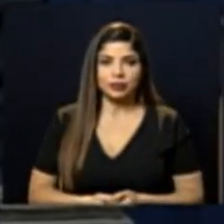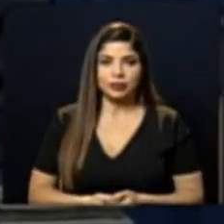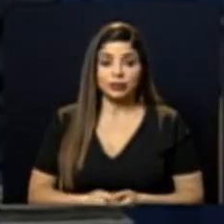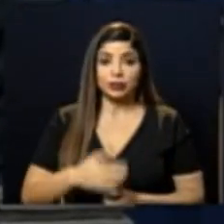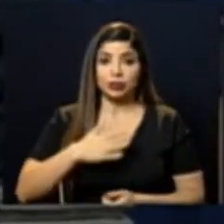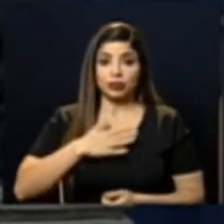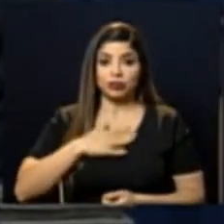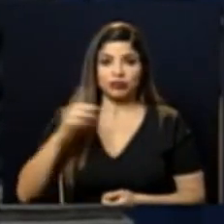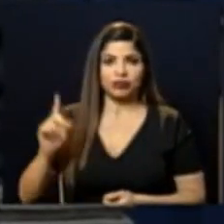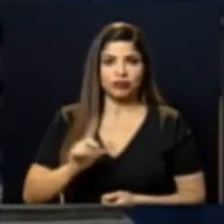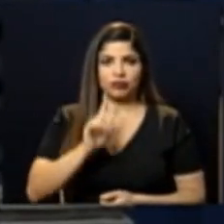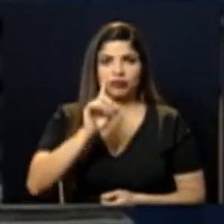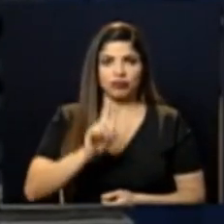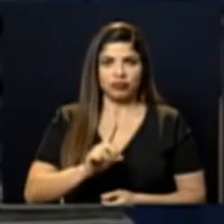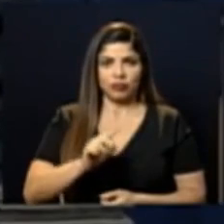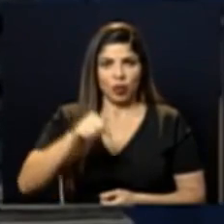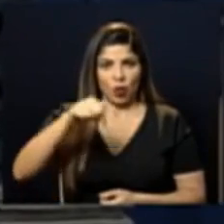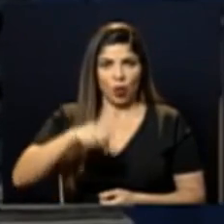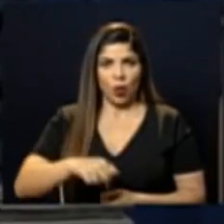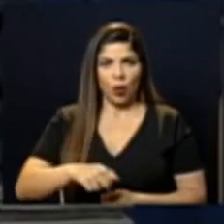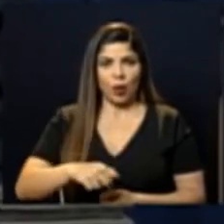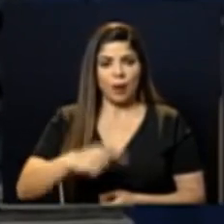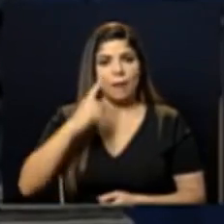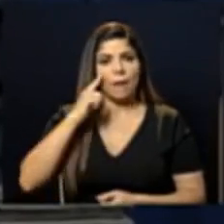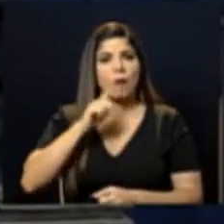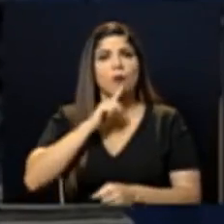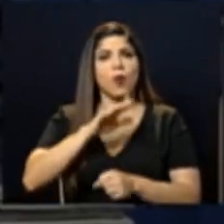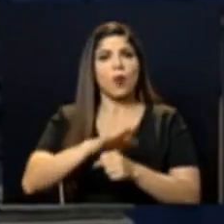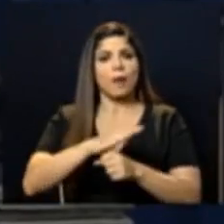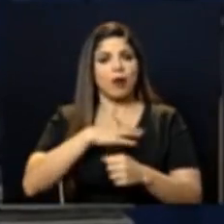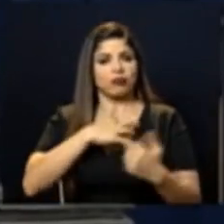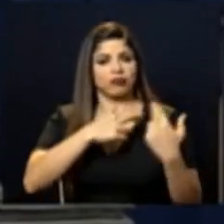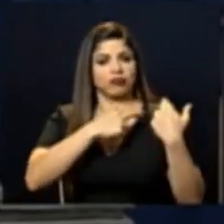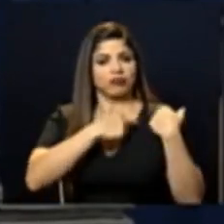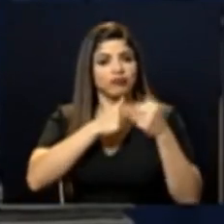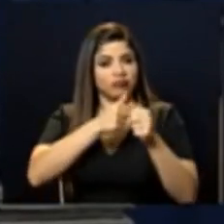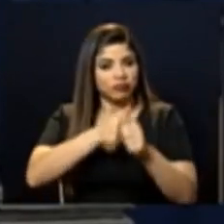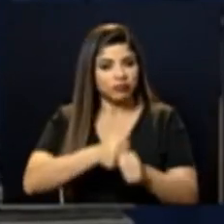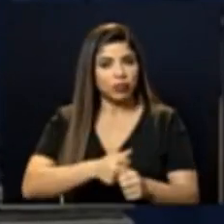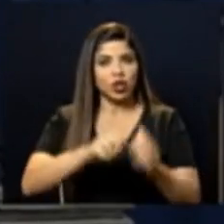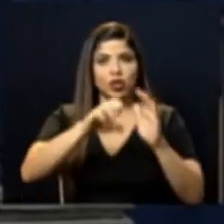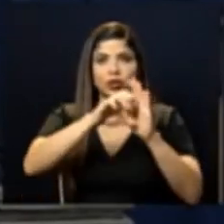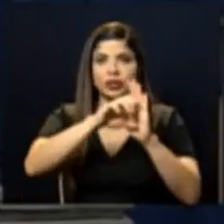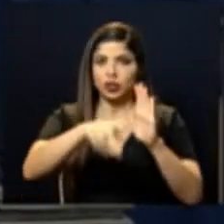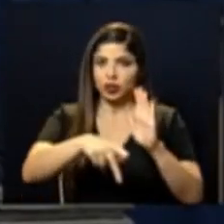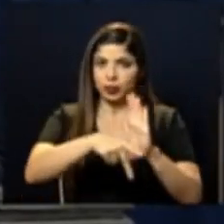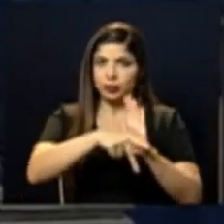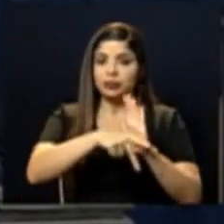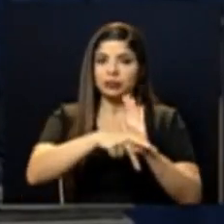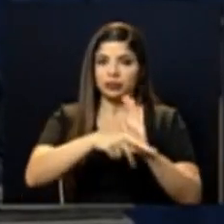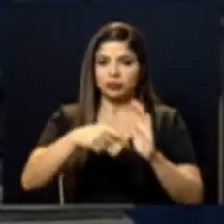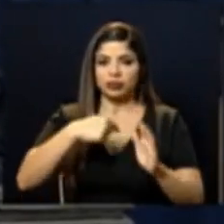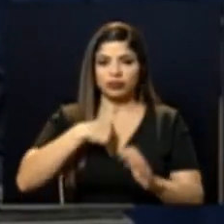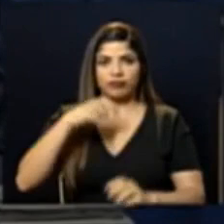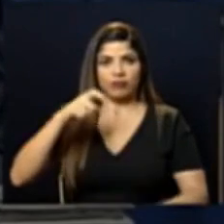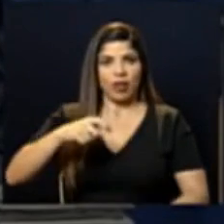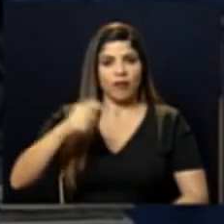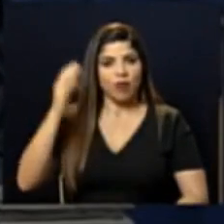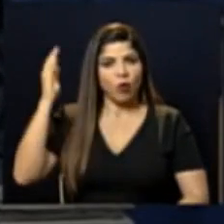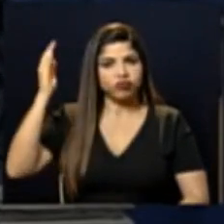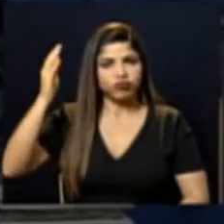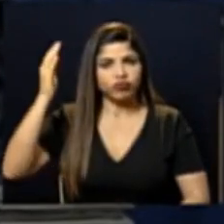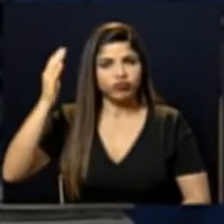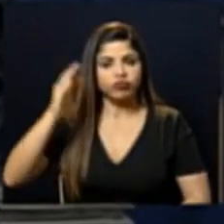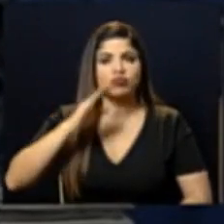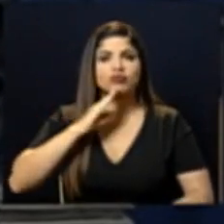me presento hoy para cumplir con mi deber constitucional de dar un mensaje